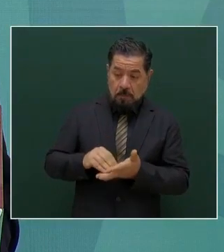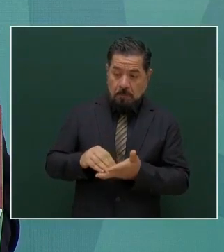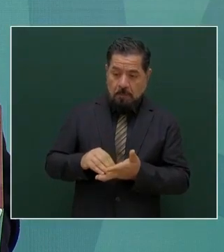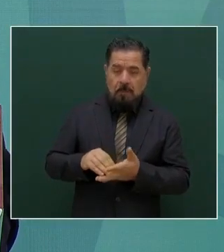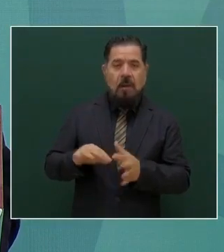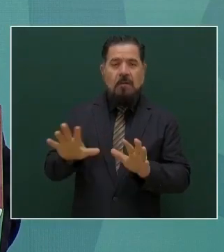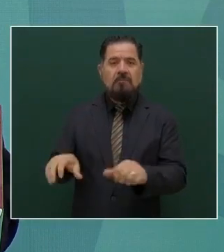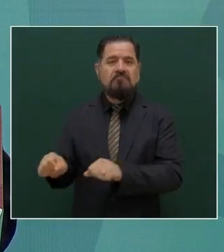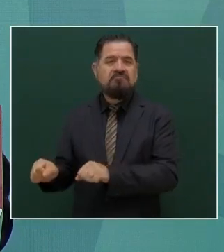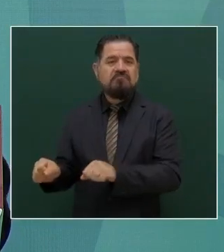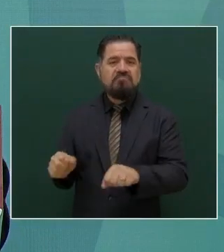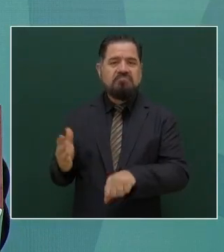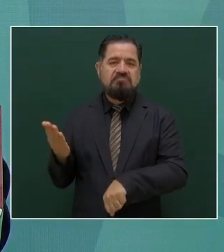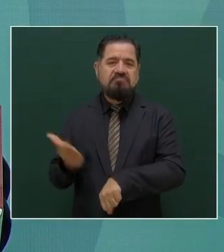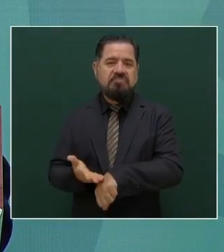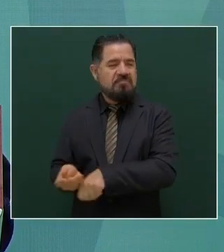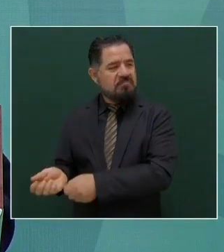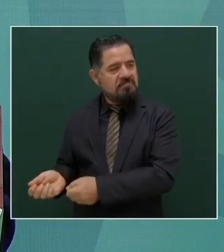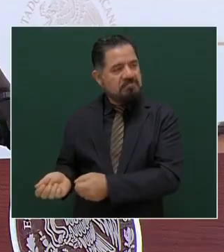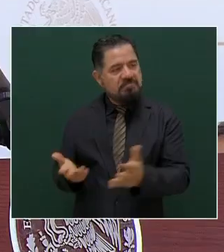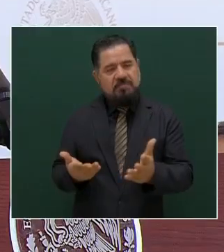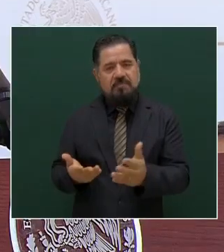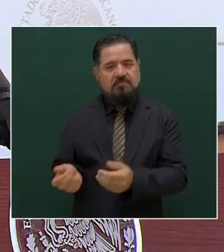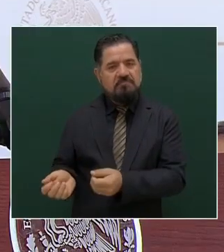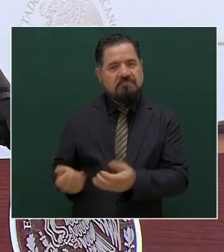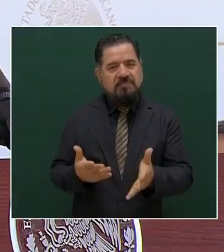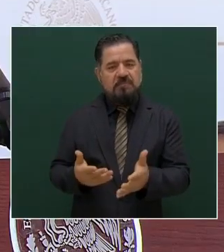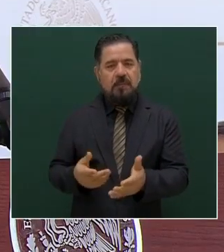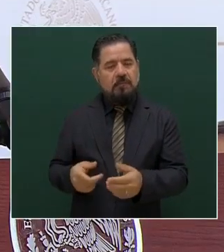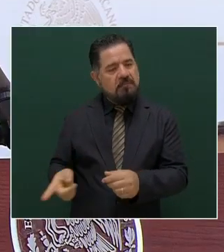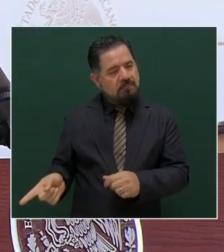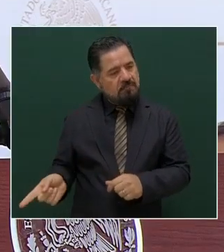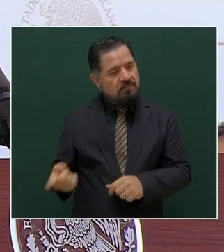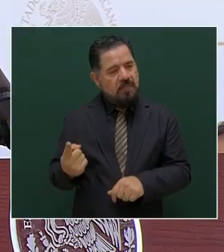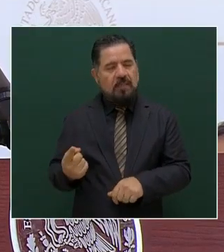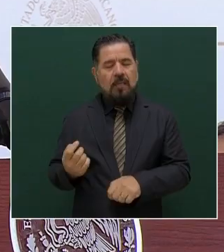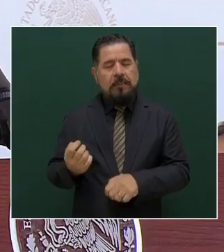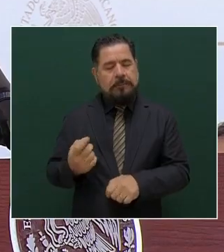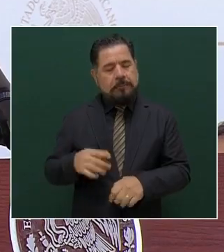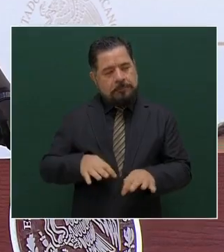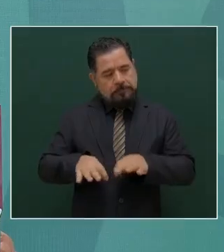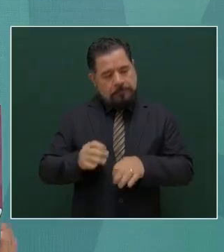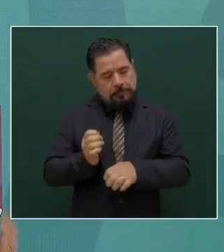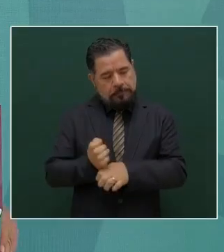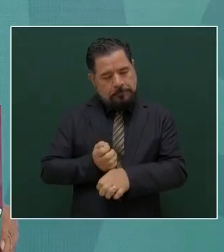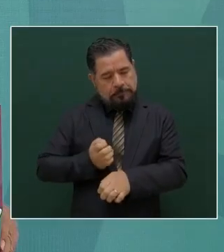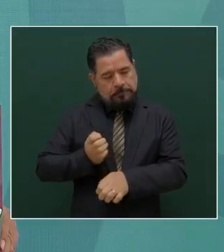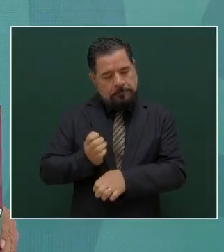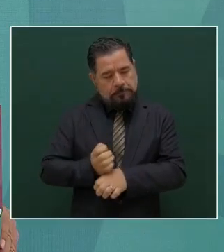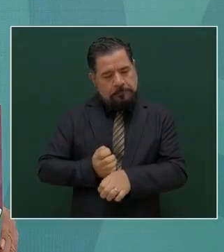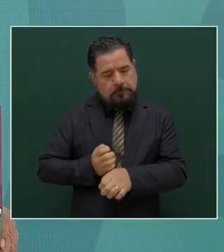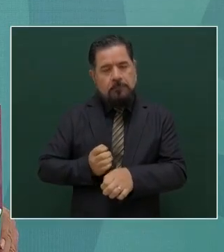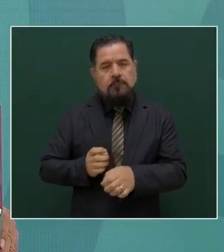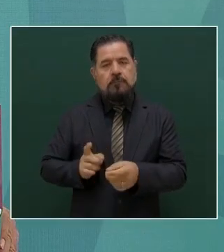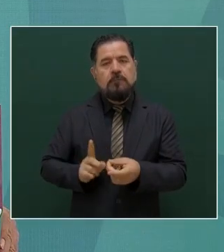a trabajar como esclavos en las haciendas henequeneras